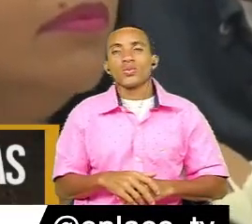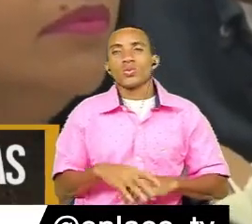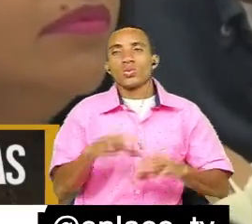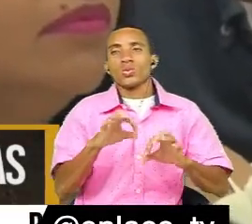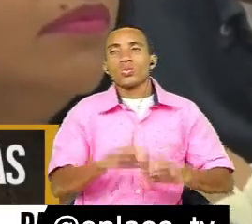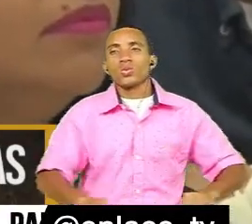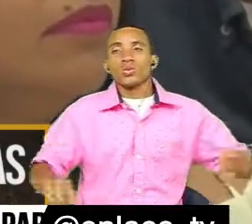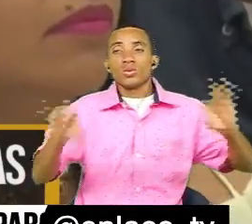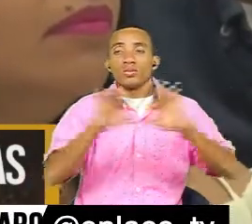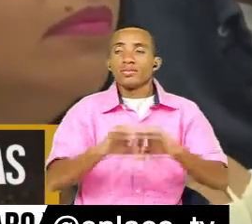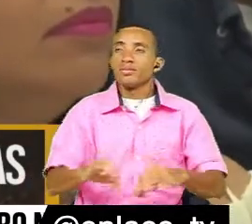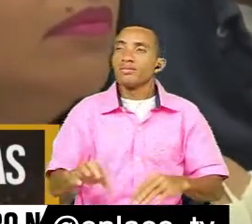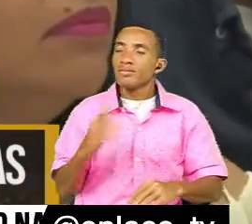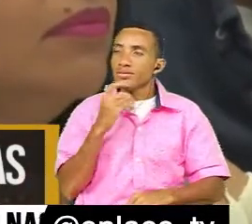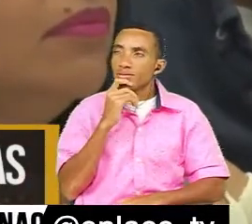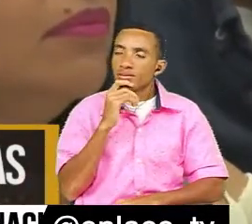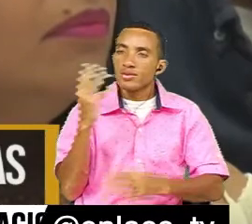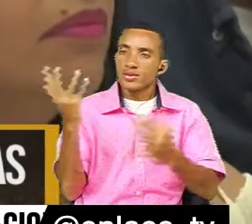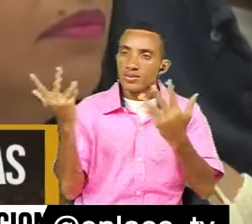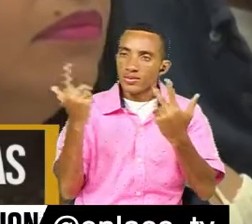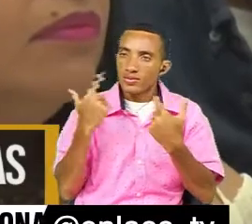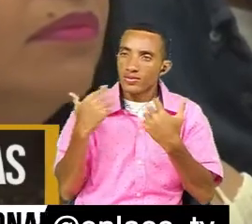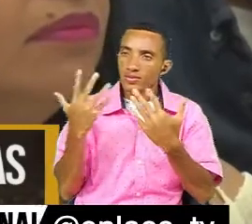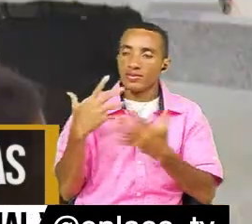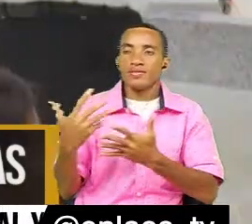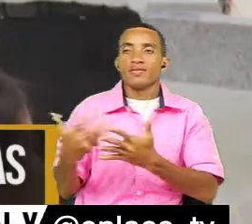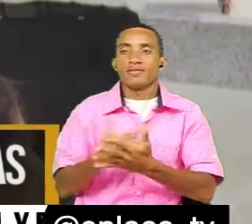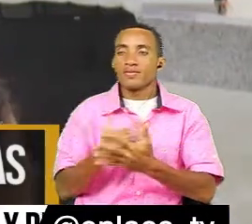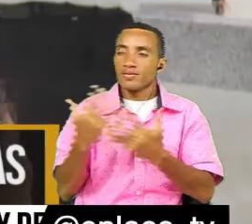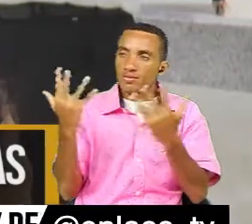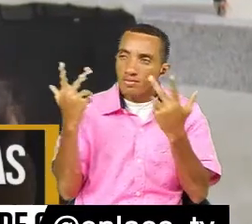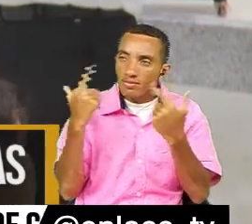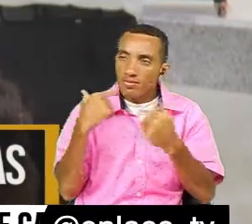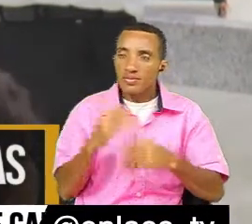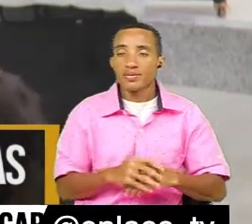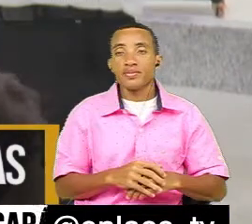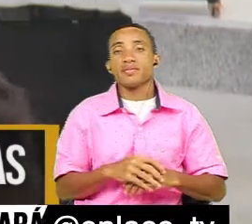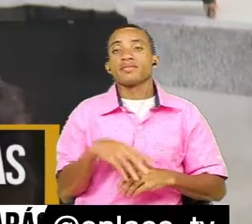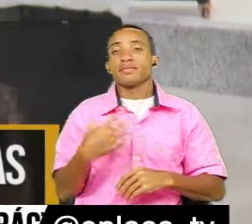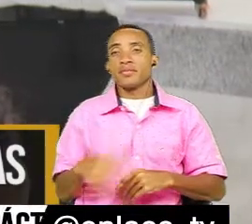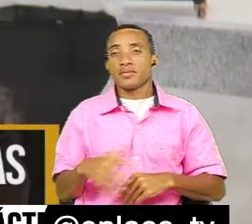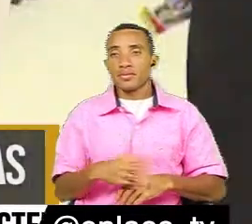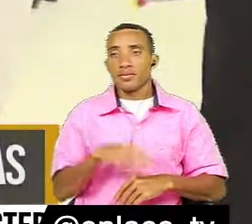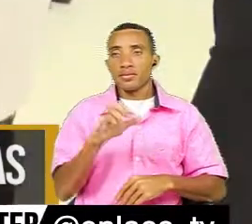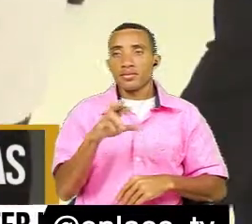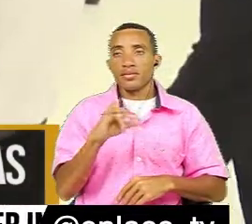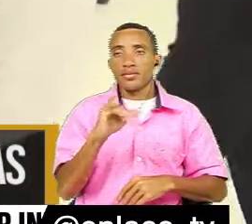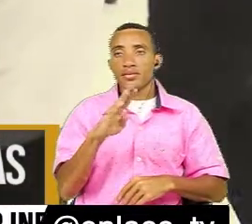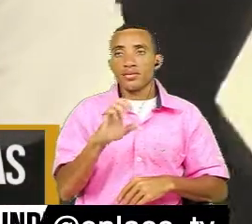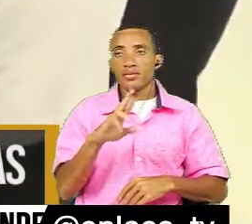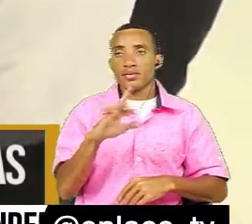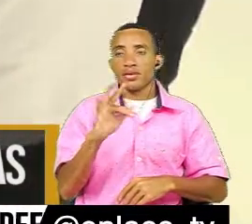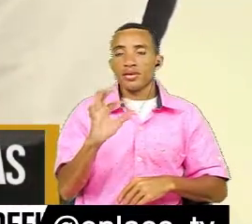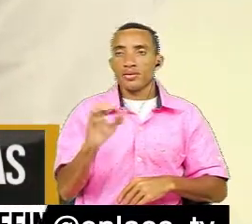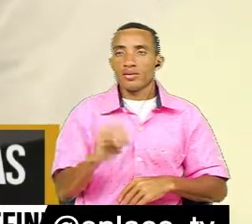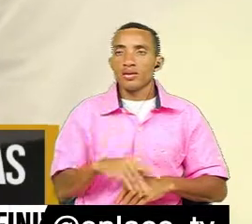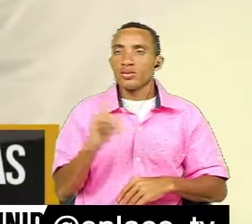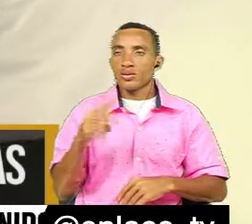lo que escuchamos hoy, esa experiencia que nos compartió el señor Heriberto Zavala Vargas, que es el gerente propietario